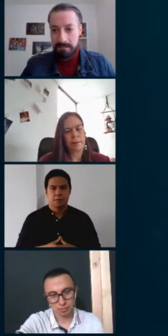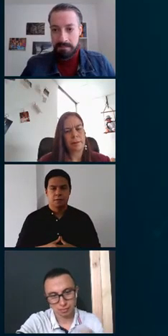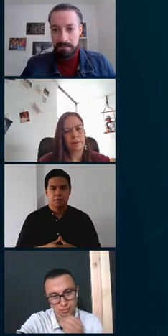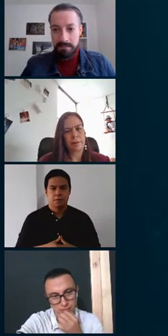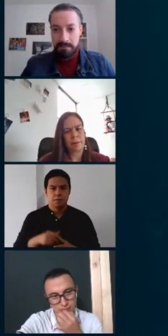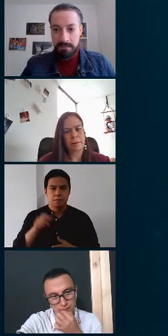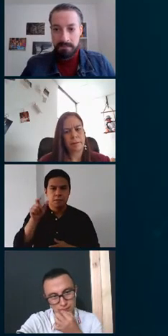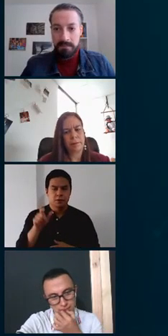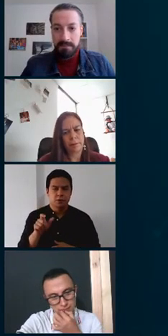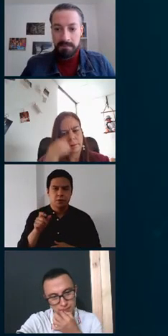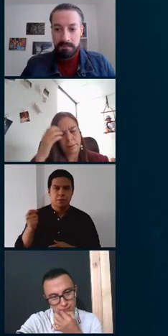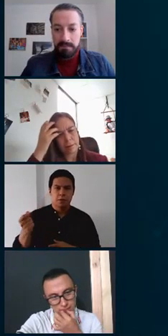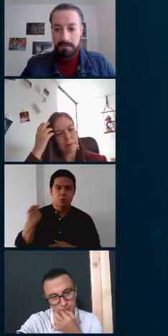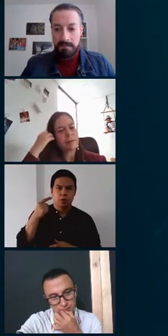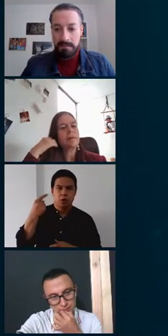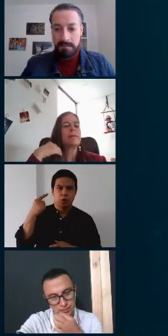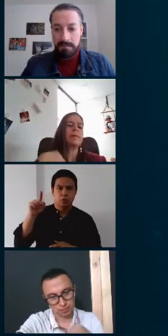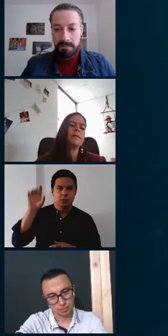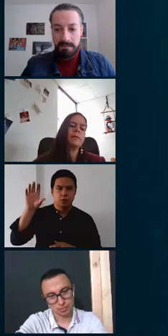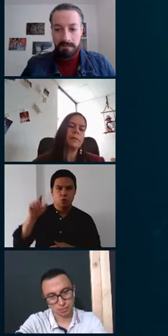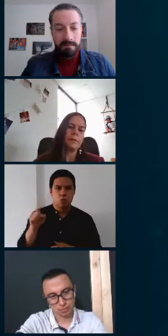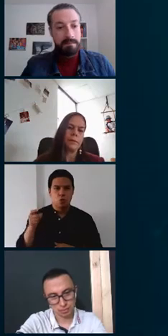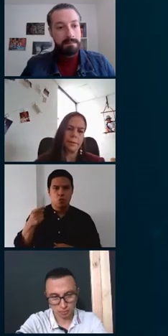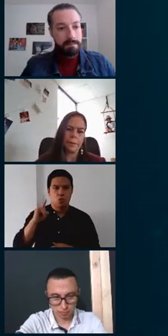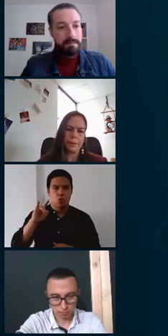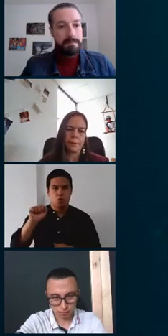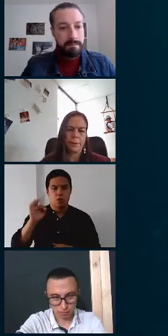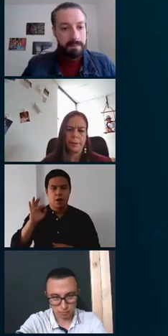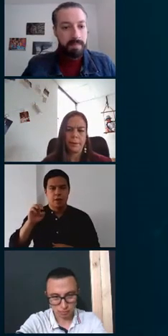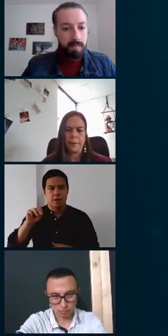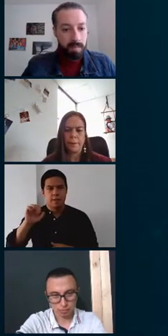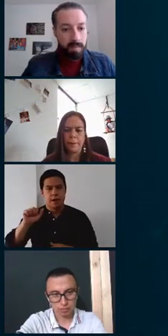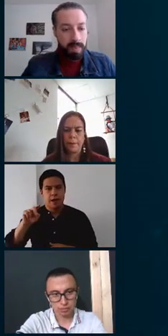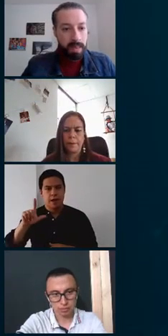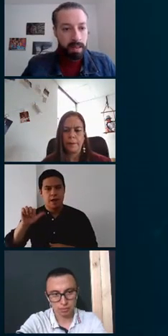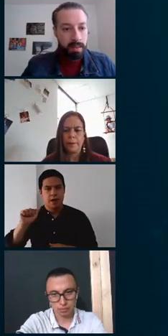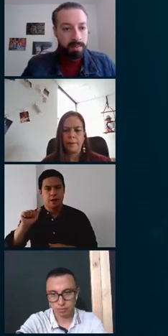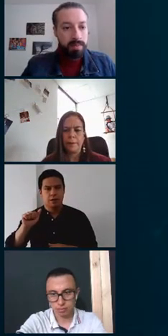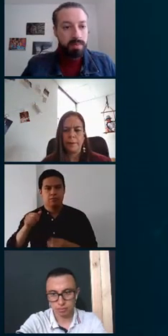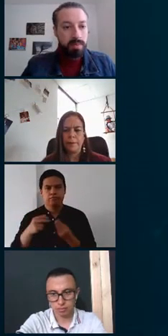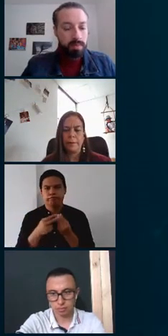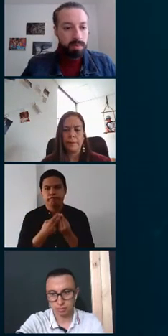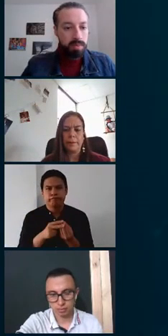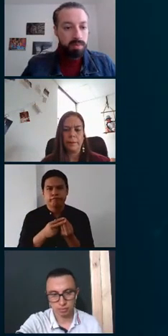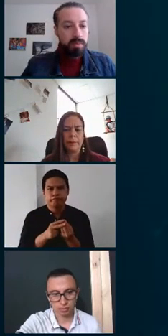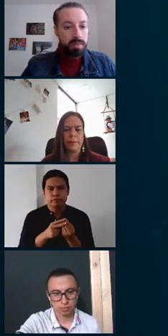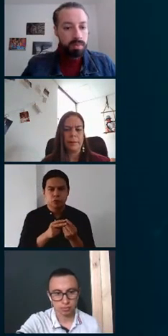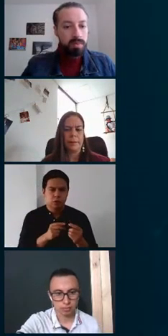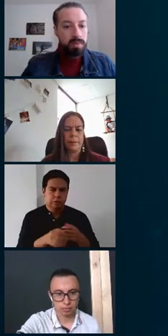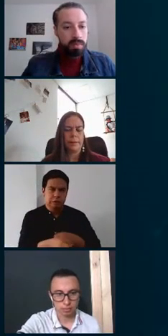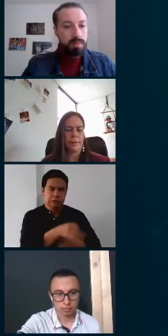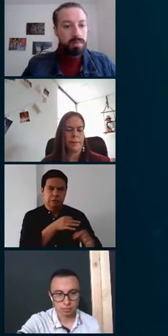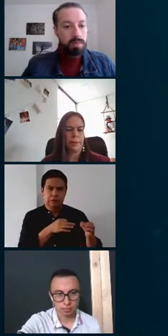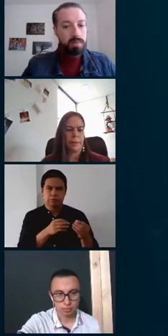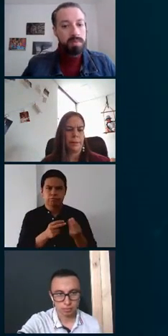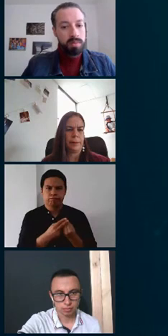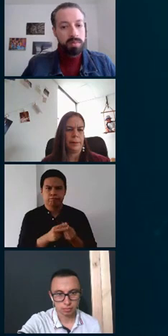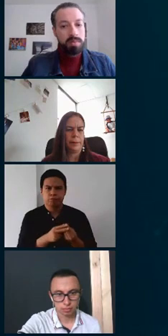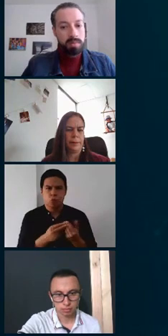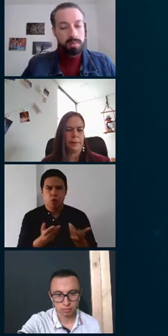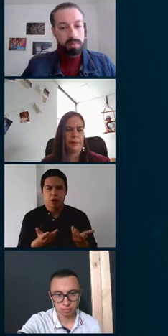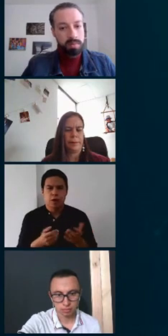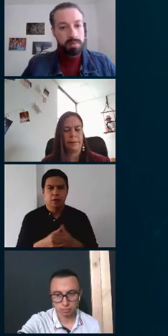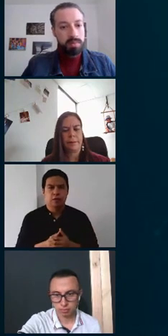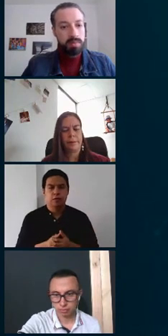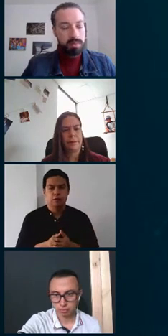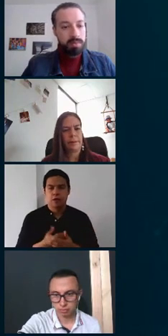Él decía que herramientas para recolectar información en la fase de empatizar. Así yo rápidamente digo, a mí